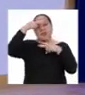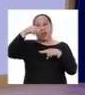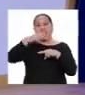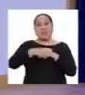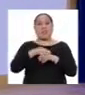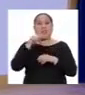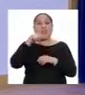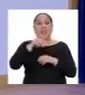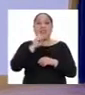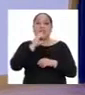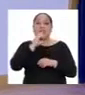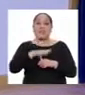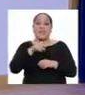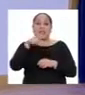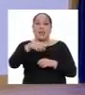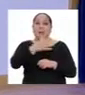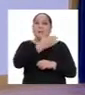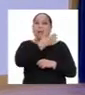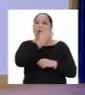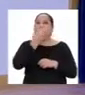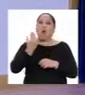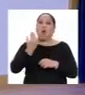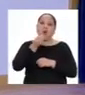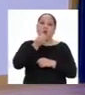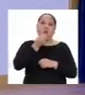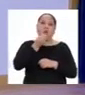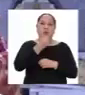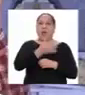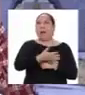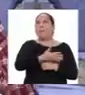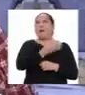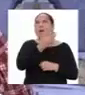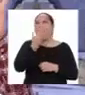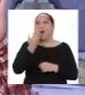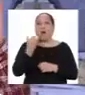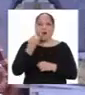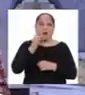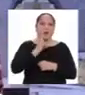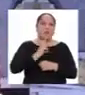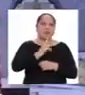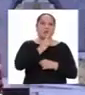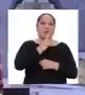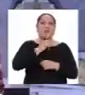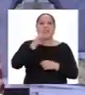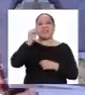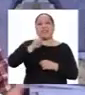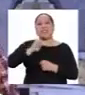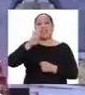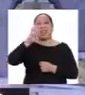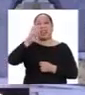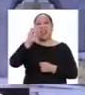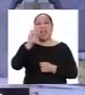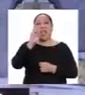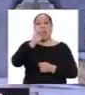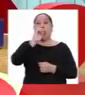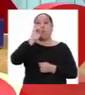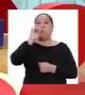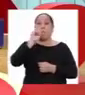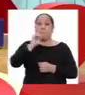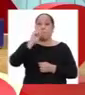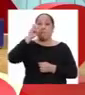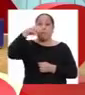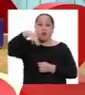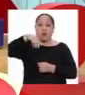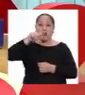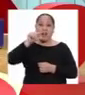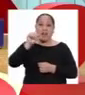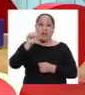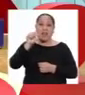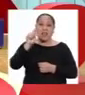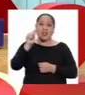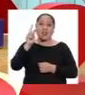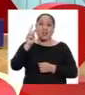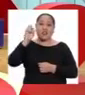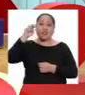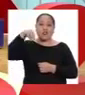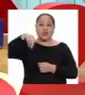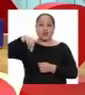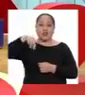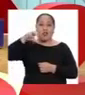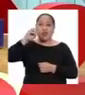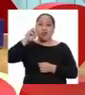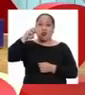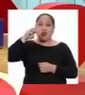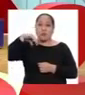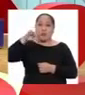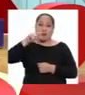del mundo o que tenemos los mejores restaurantes? El boom gastronómico, sí, claro. Que no puede ser solo una estrategia